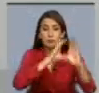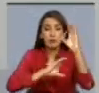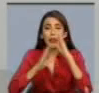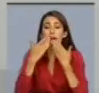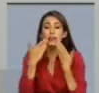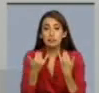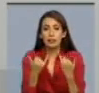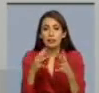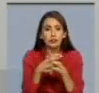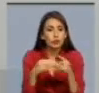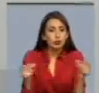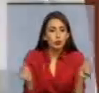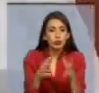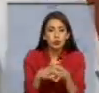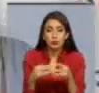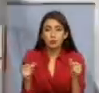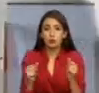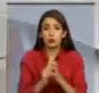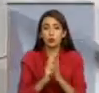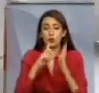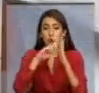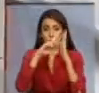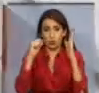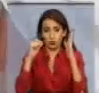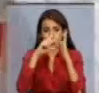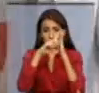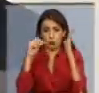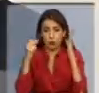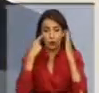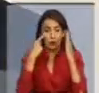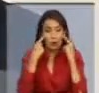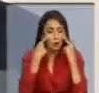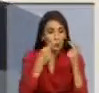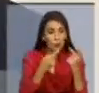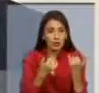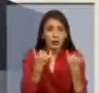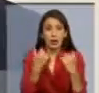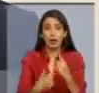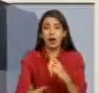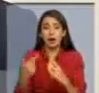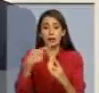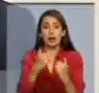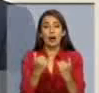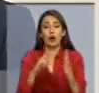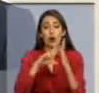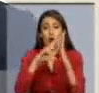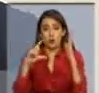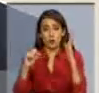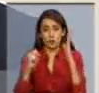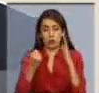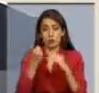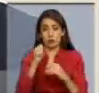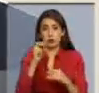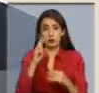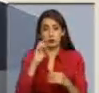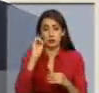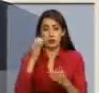se consiguió una regularización de las transacciones ficticias. Hasta la fecha, el Servicio de Rentas Internas ha